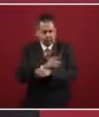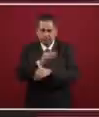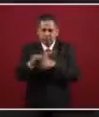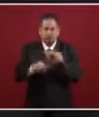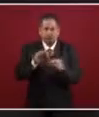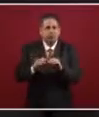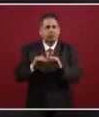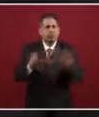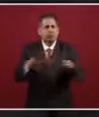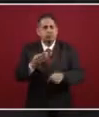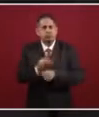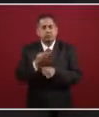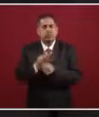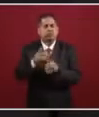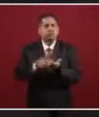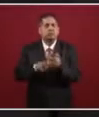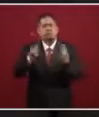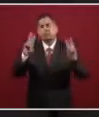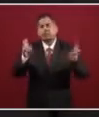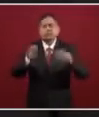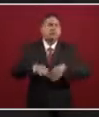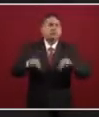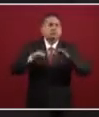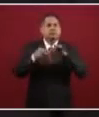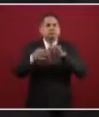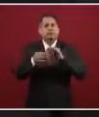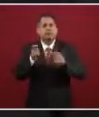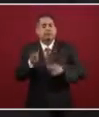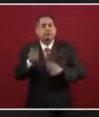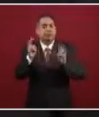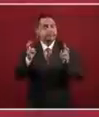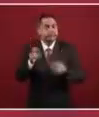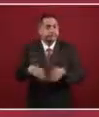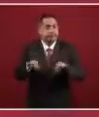Y más en este tema tan importante,